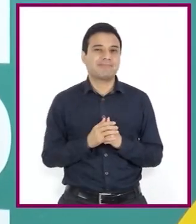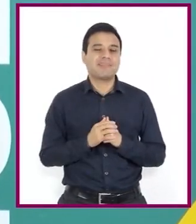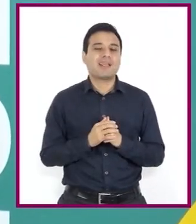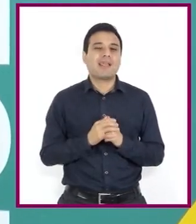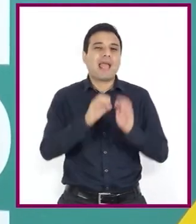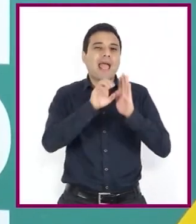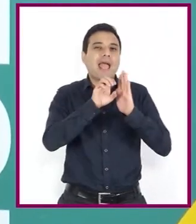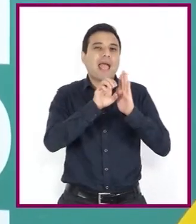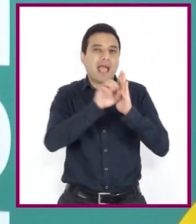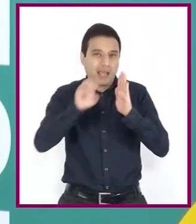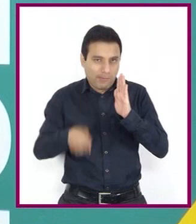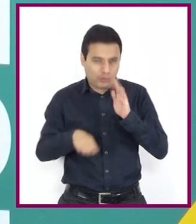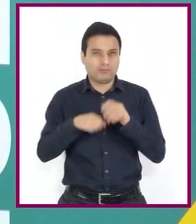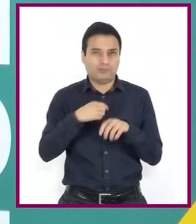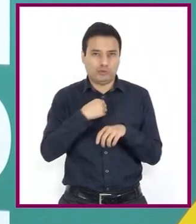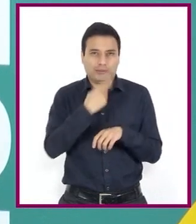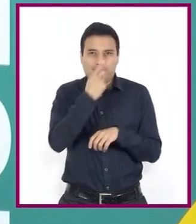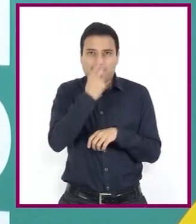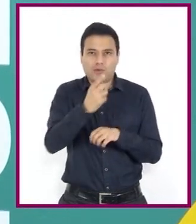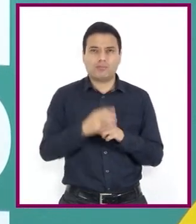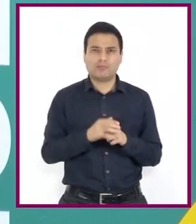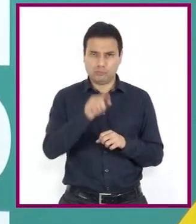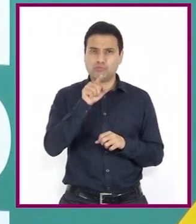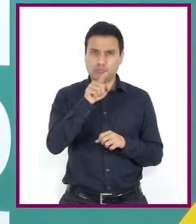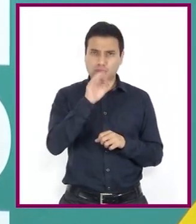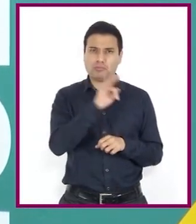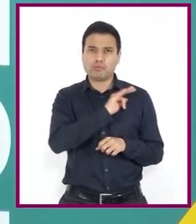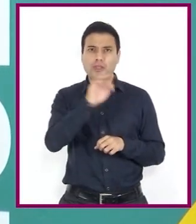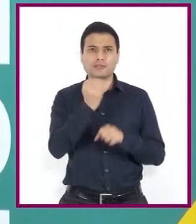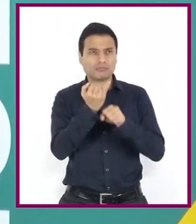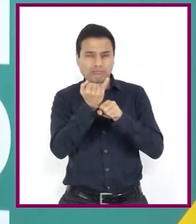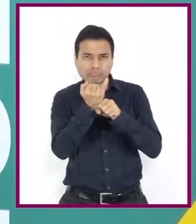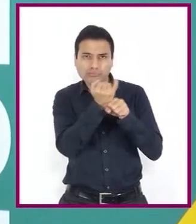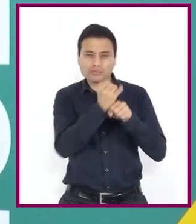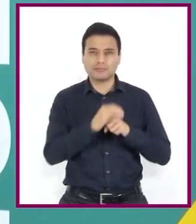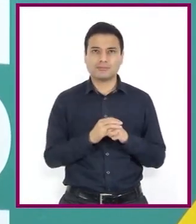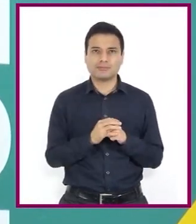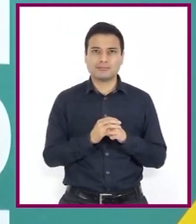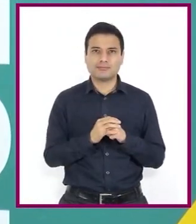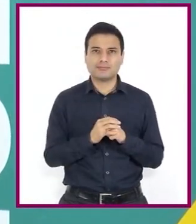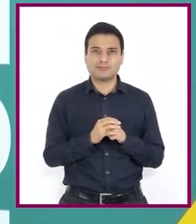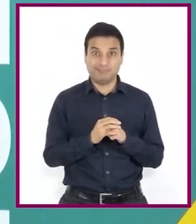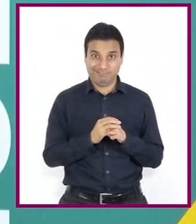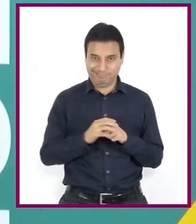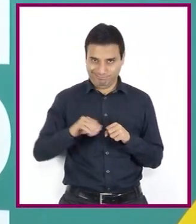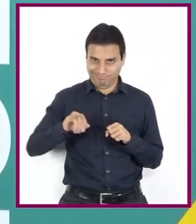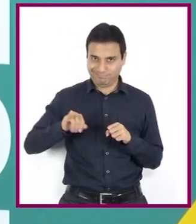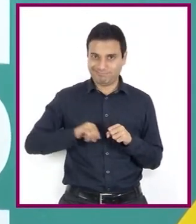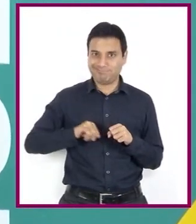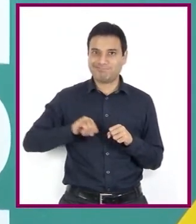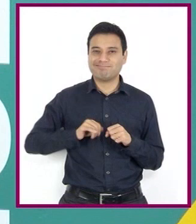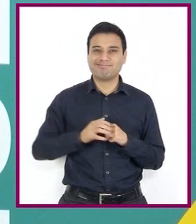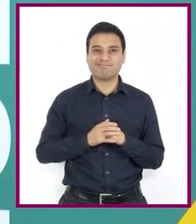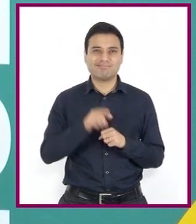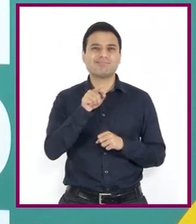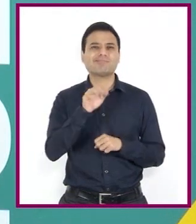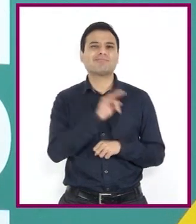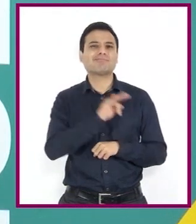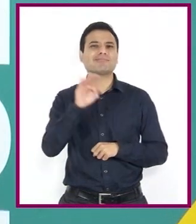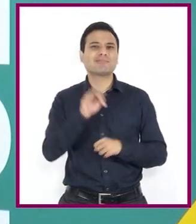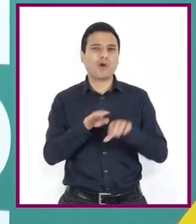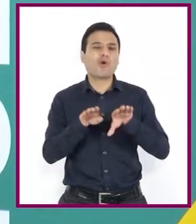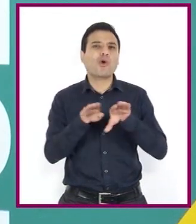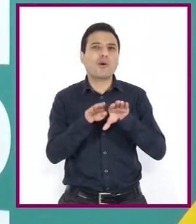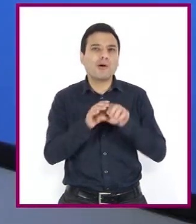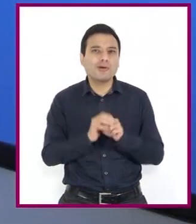dijéramos que ustedes pueden dar respuesta a esas interrogantes? Interesante, ¿verdad? Y eso es posible gracias a